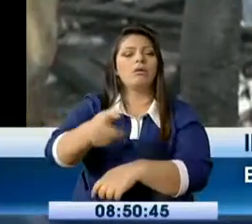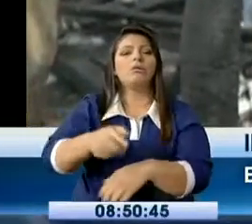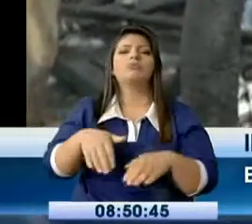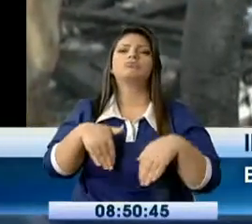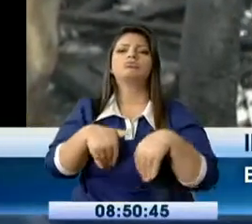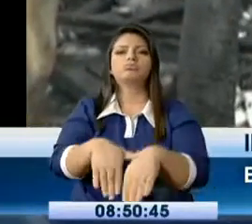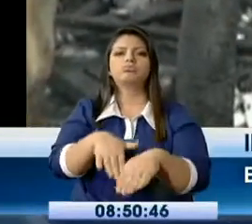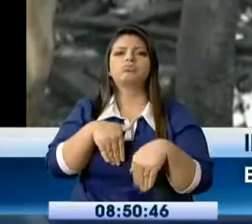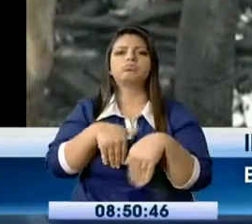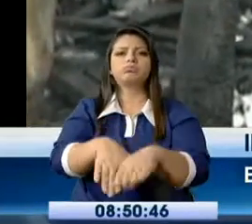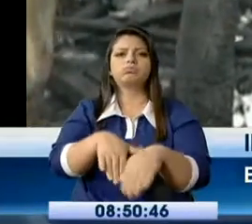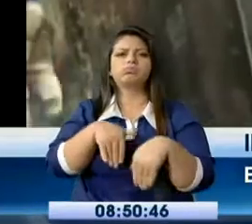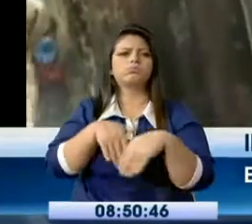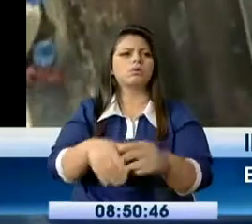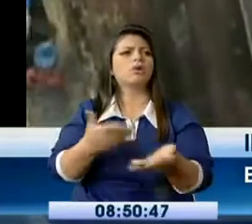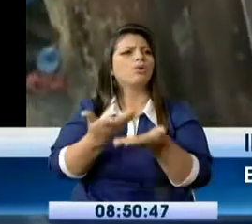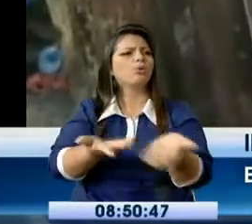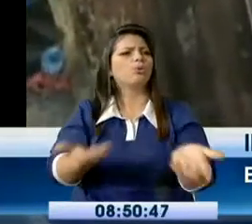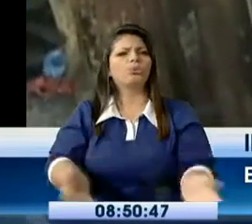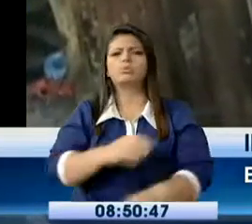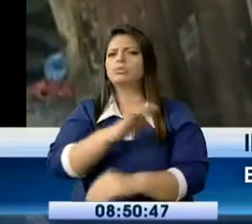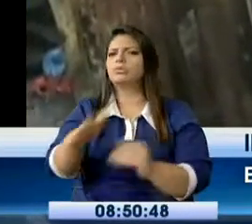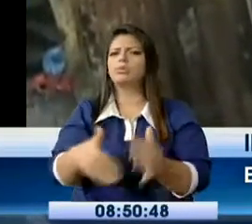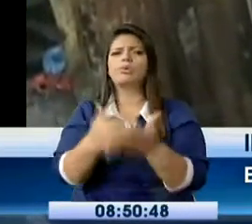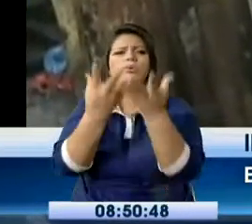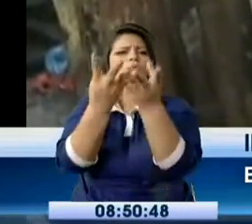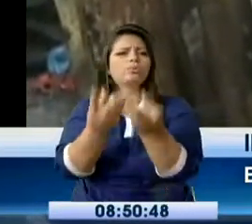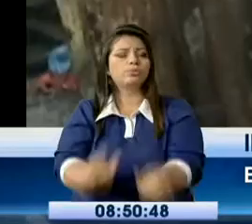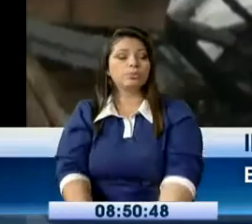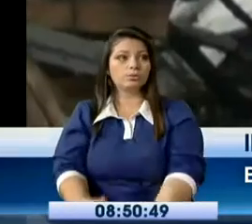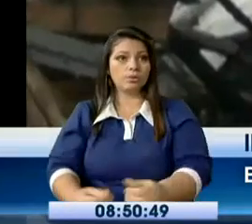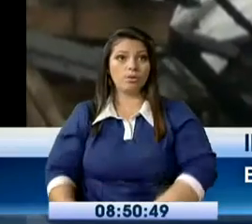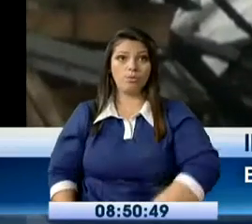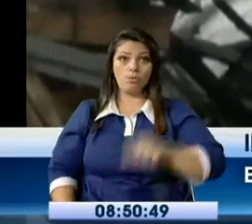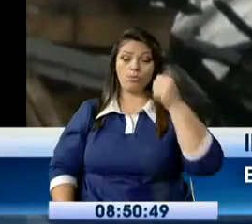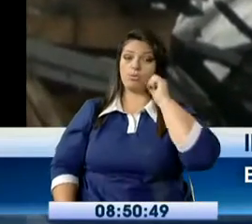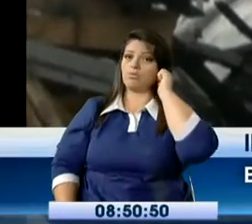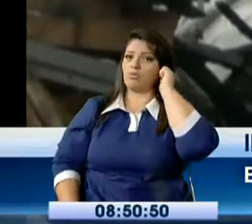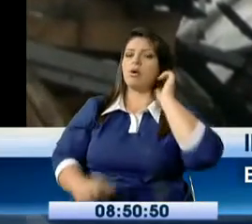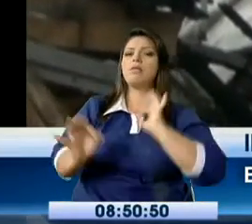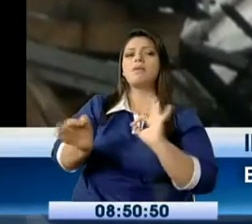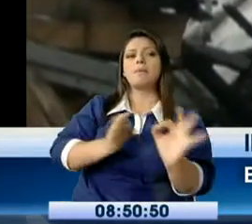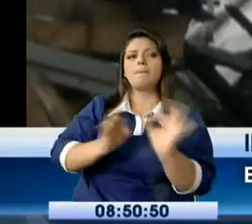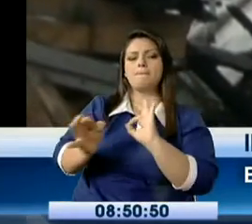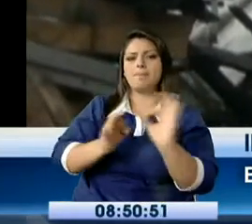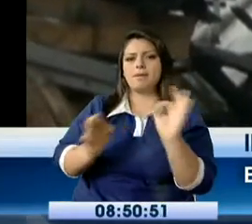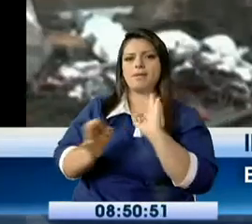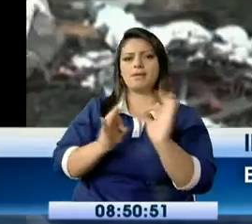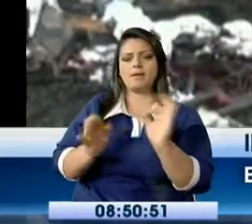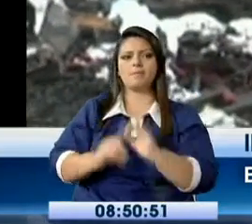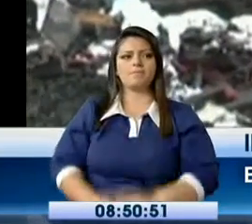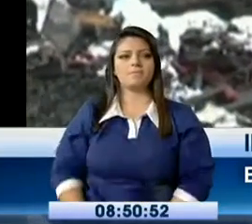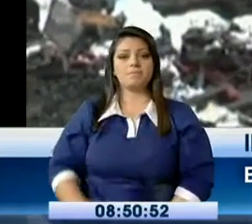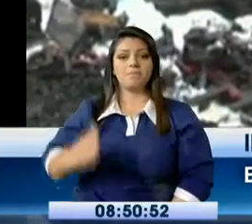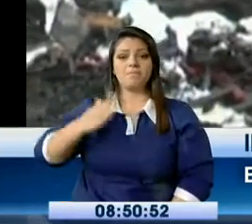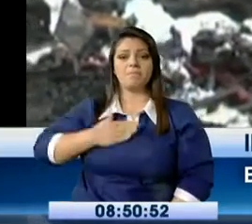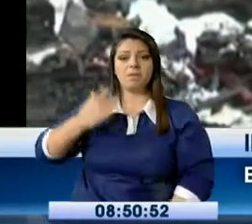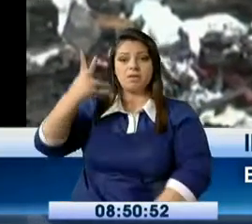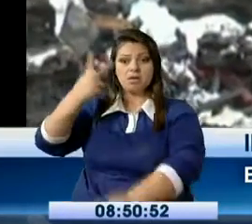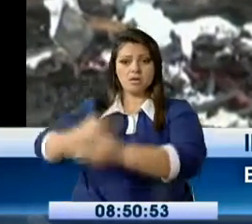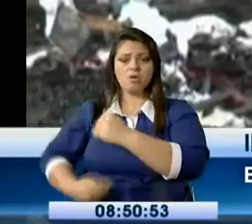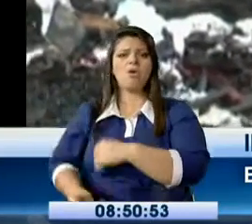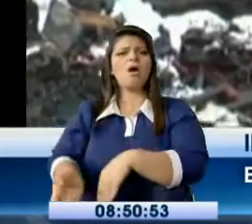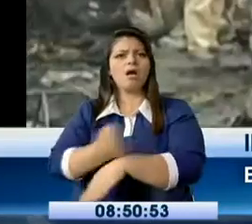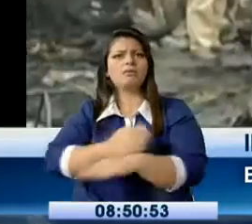se redujeron a cenizas. Otra de las afectadas indica que en el momento del incendio, sus hijos menores de edad se encontraban en el interior